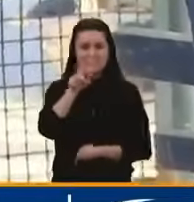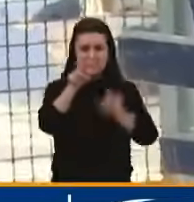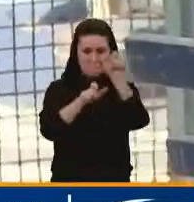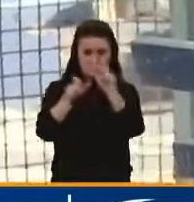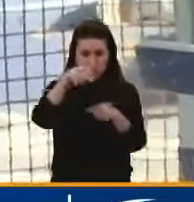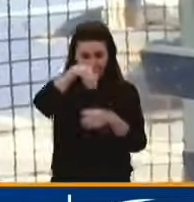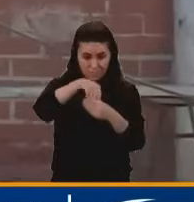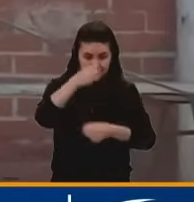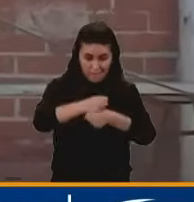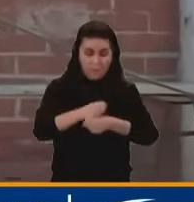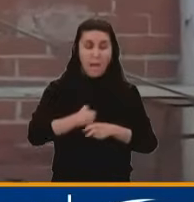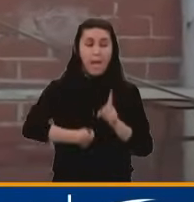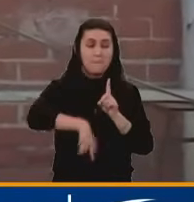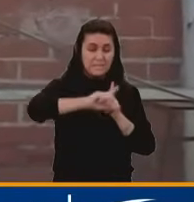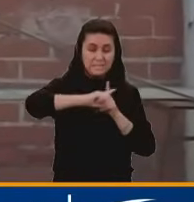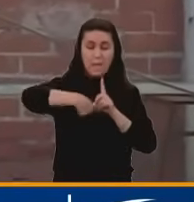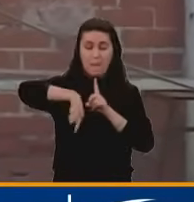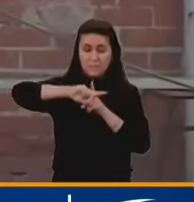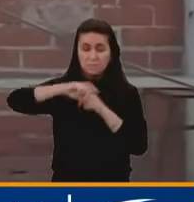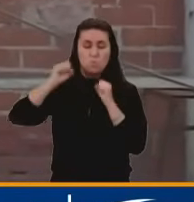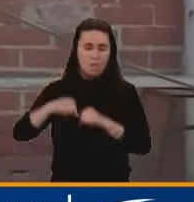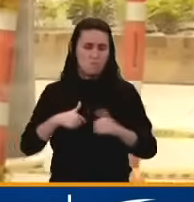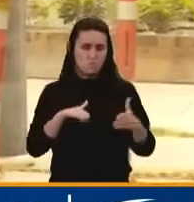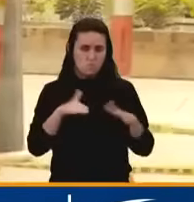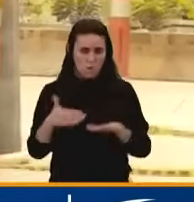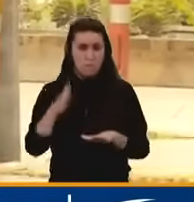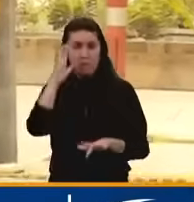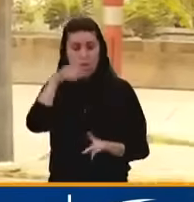amenazados de muerte y al parecer no tienen un esquema de seguridad